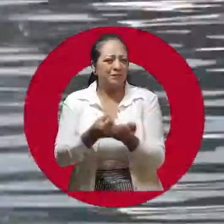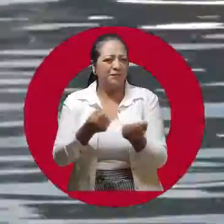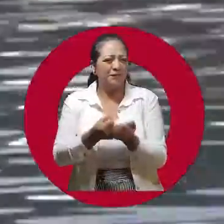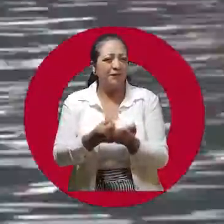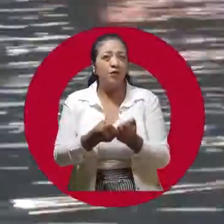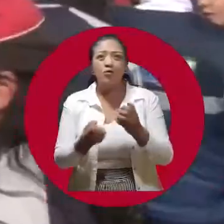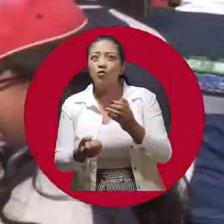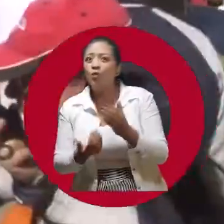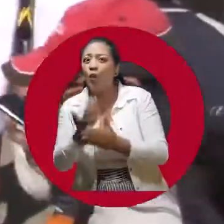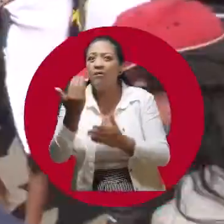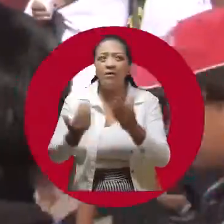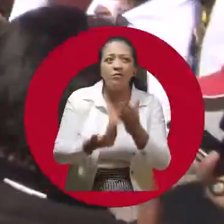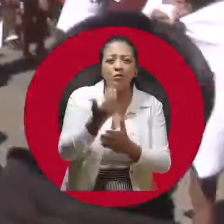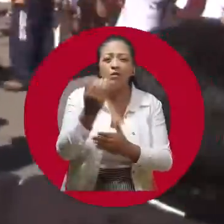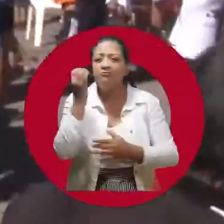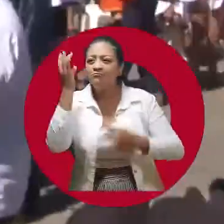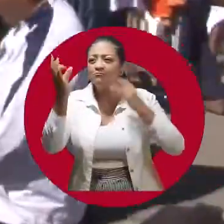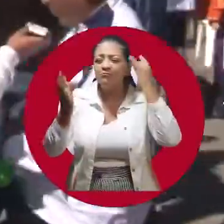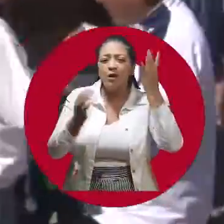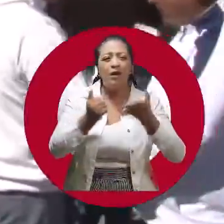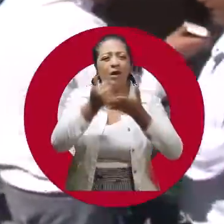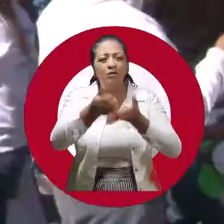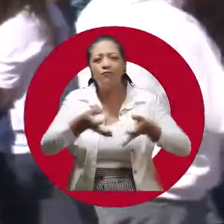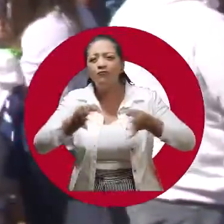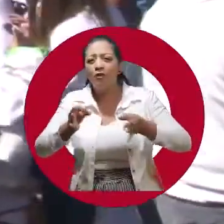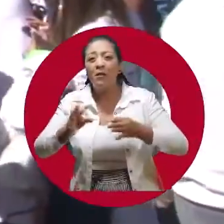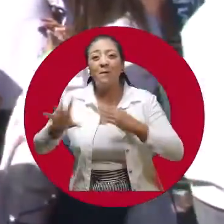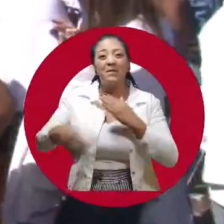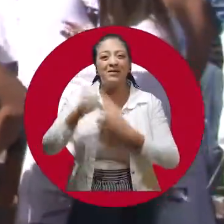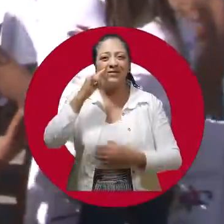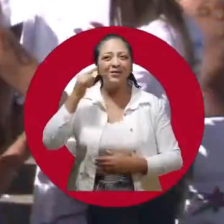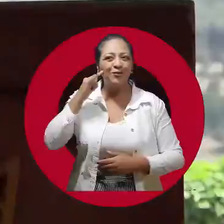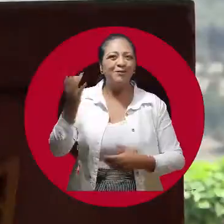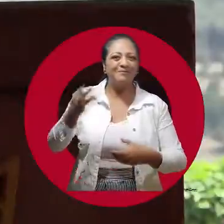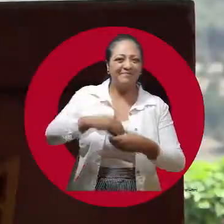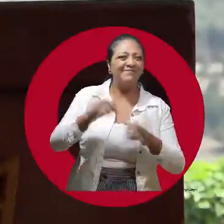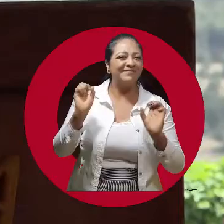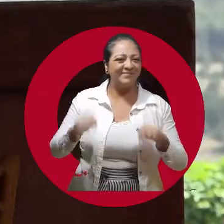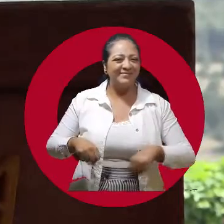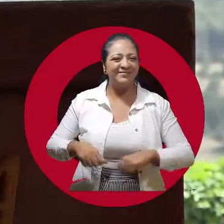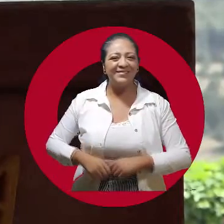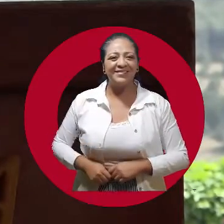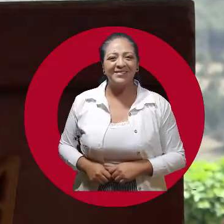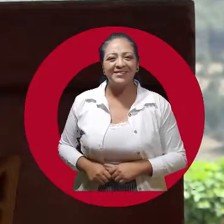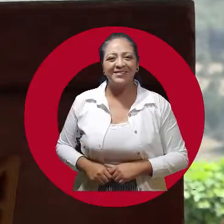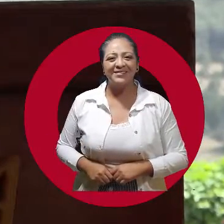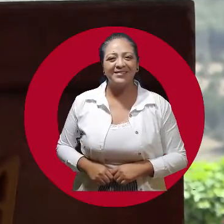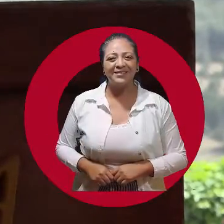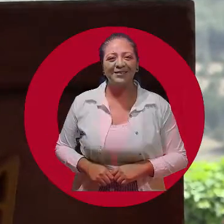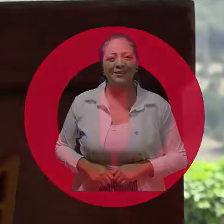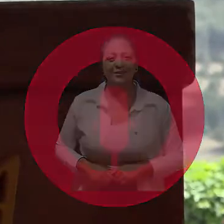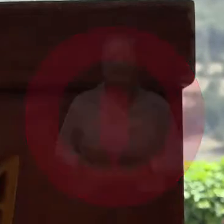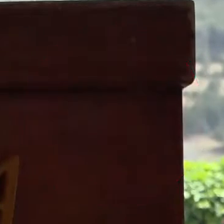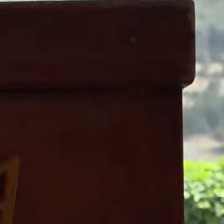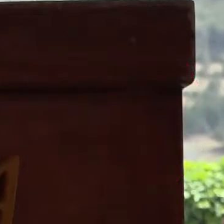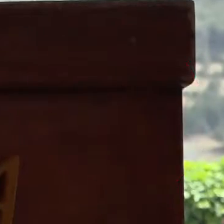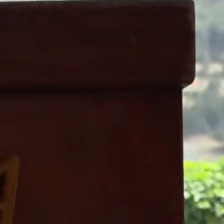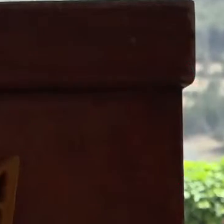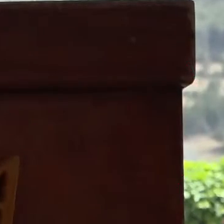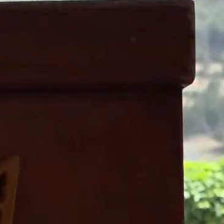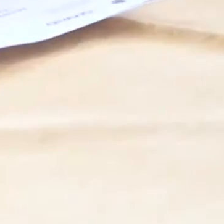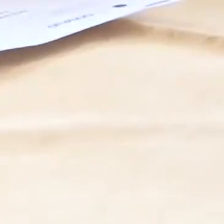con innovaciones dentro de la prueba con la implementación de la categoría infantil. San Pablo Kitijipi, Medina Puñuna